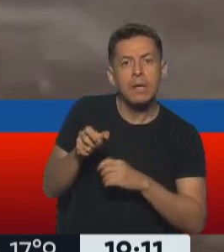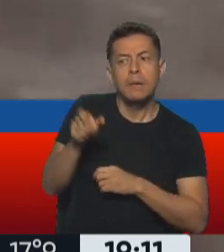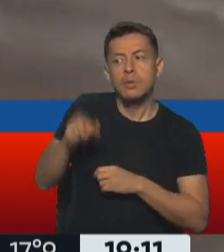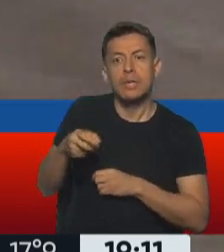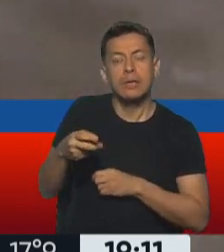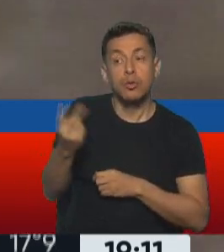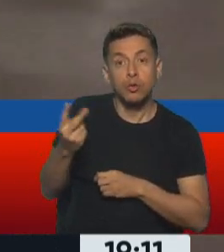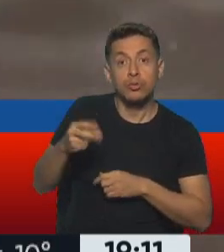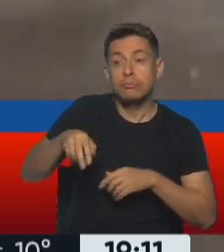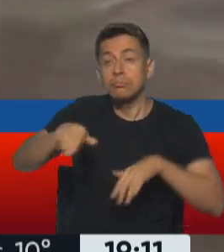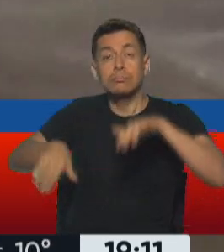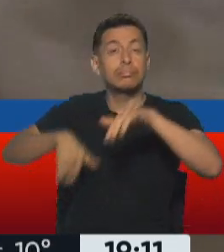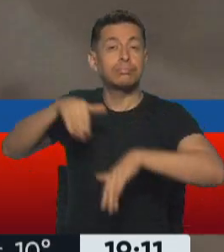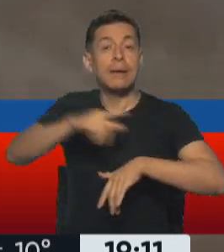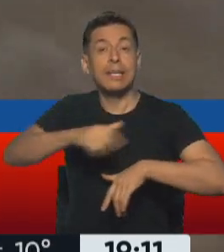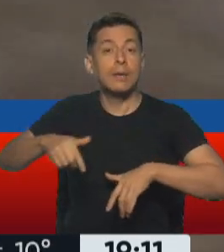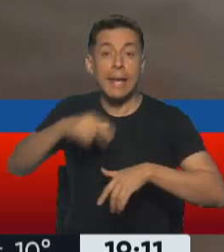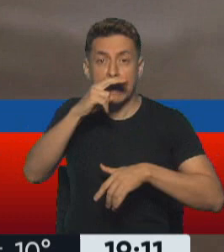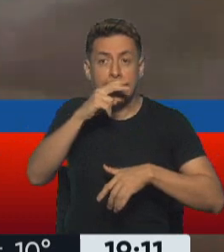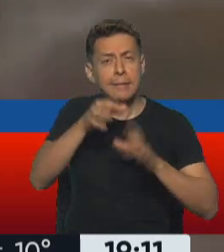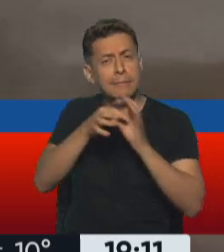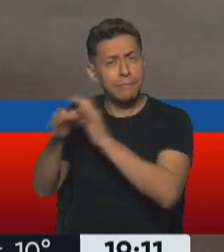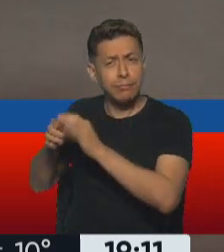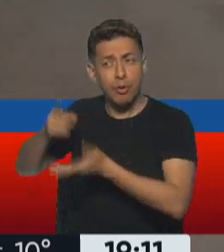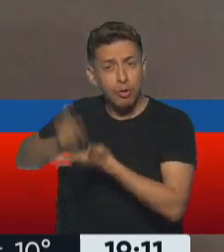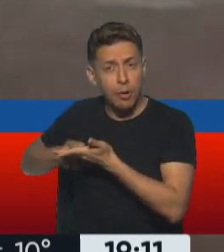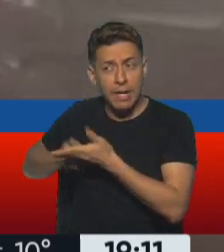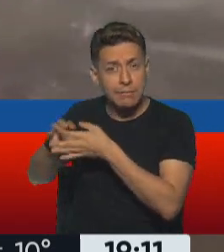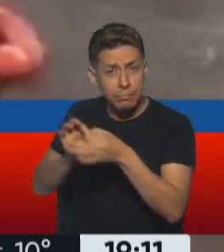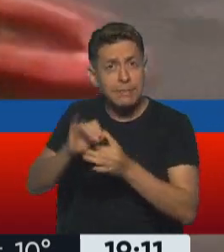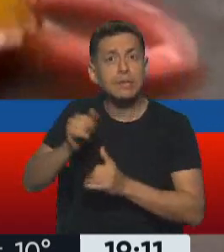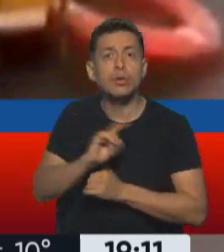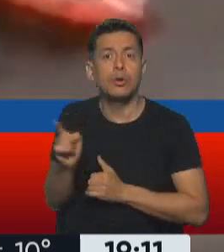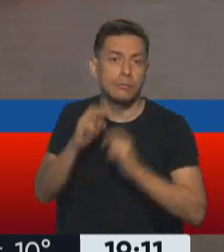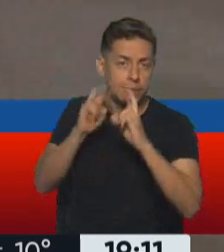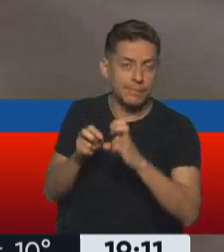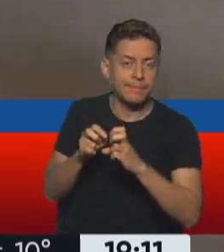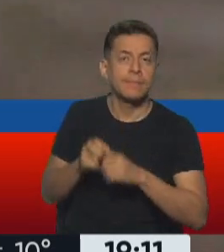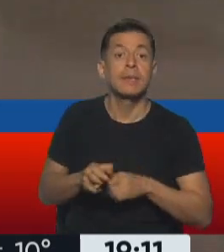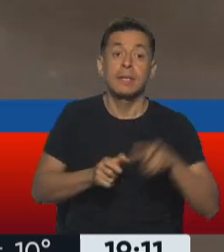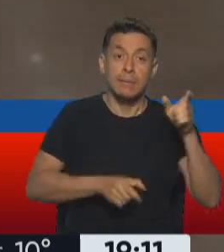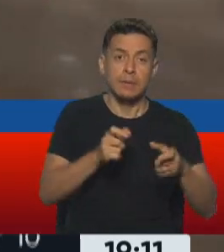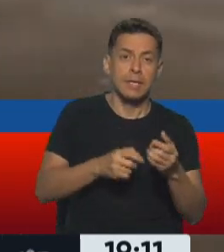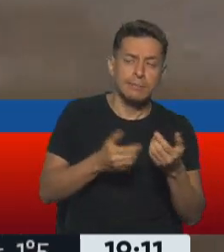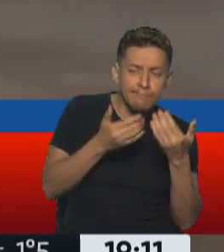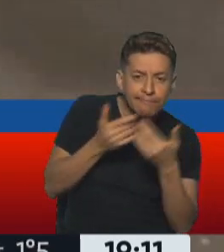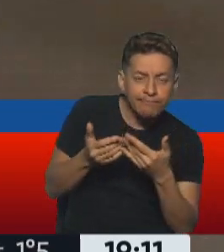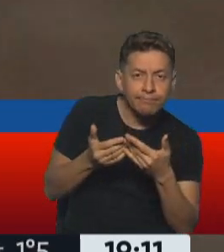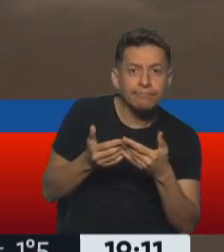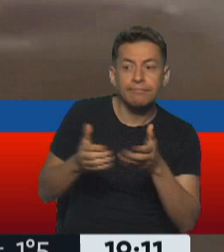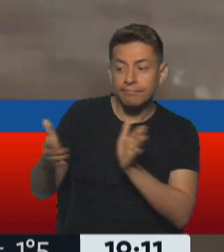Río de la Plata tienen relación con el hallazgo de la droga. Los investigadores aseguran que los panes llevaban un